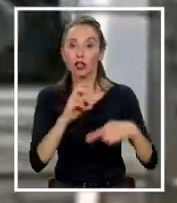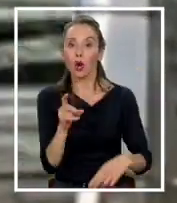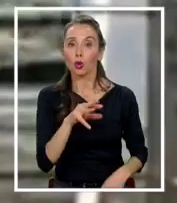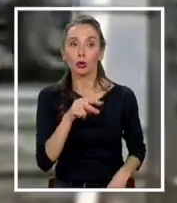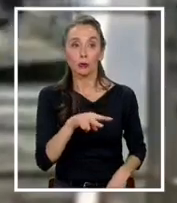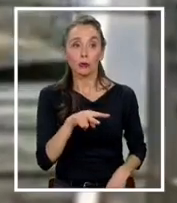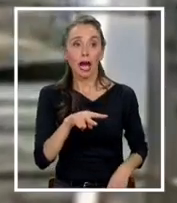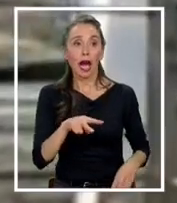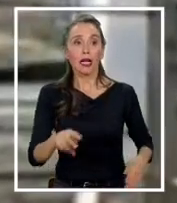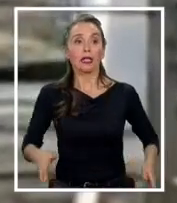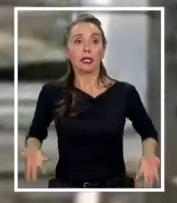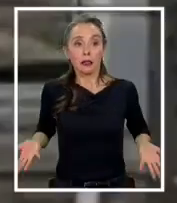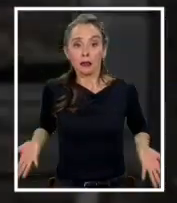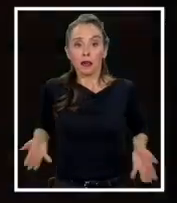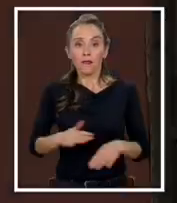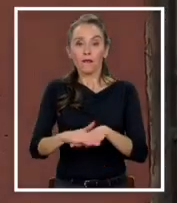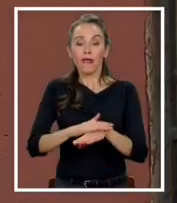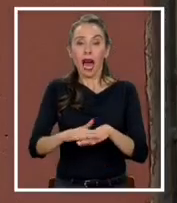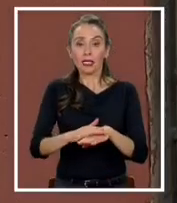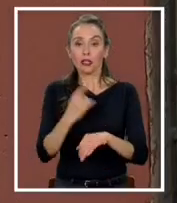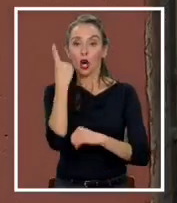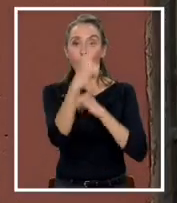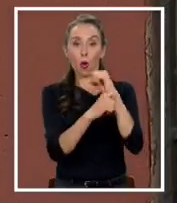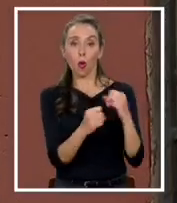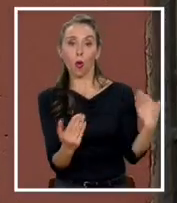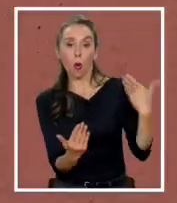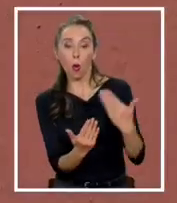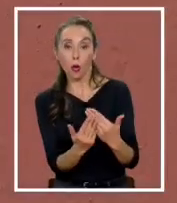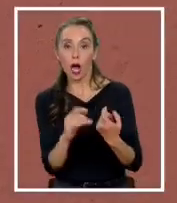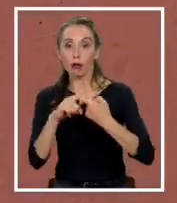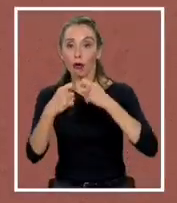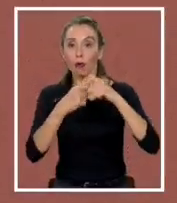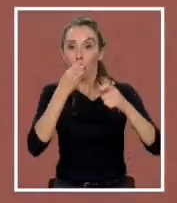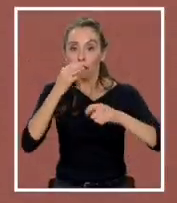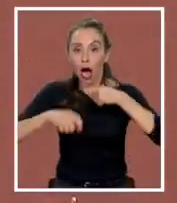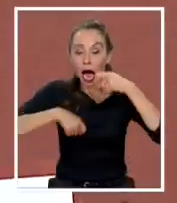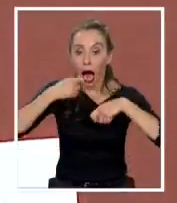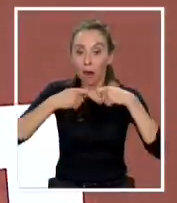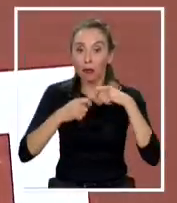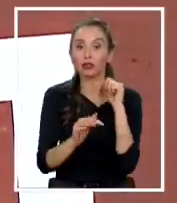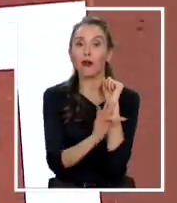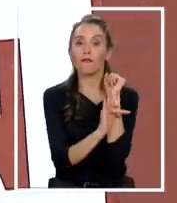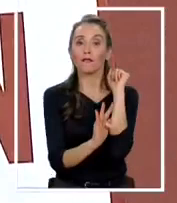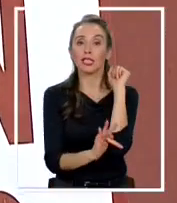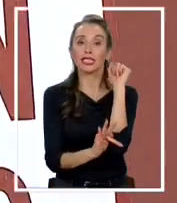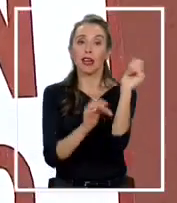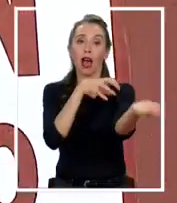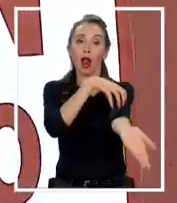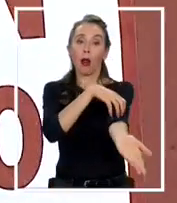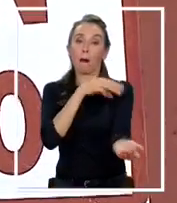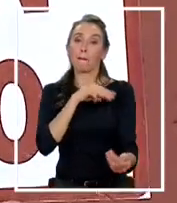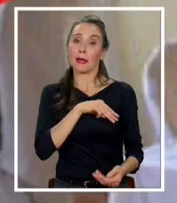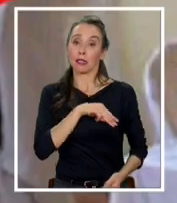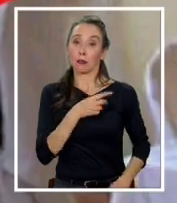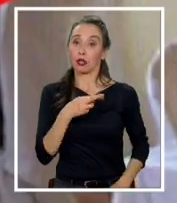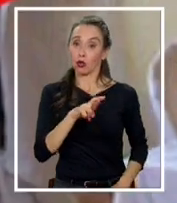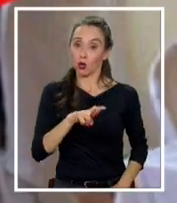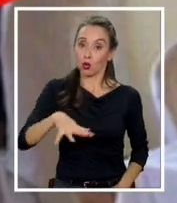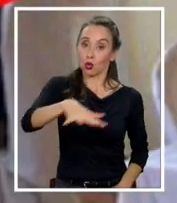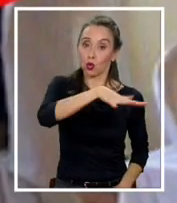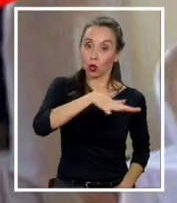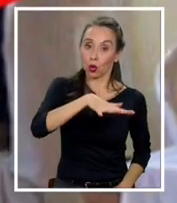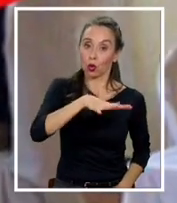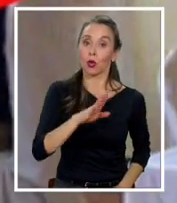salió con las manos vacías. Casi un año después del polémico almuerzo, el fiscal regional metropolitano sur, Héctor